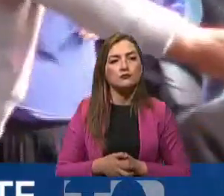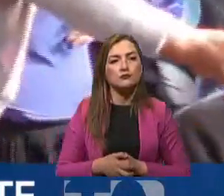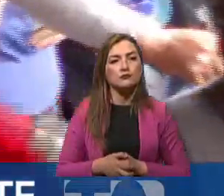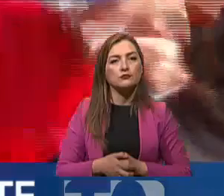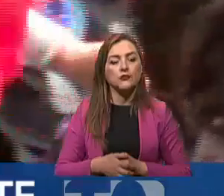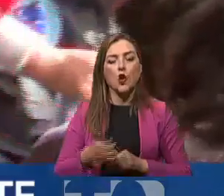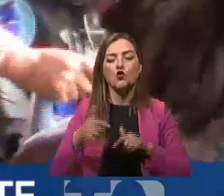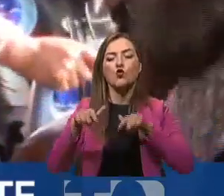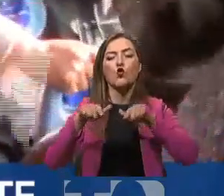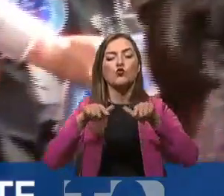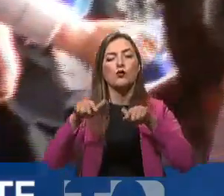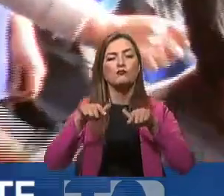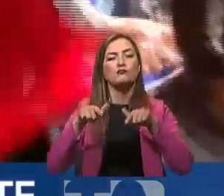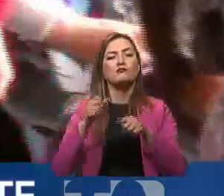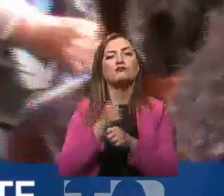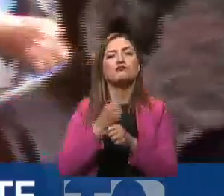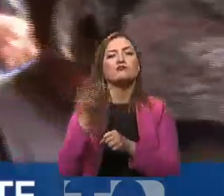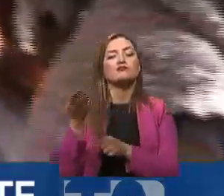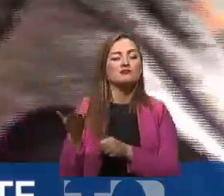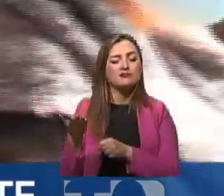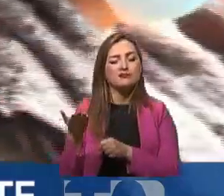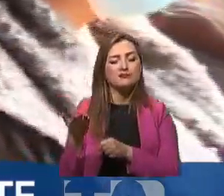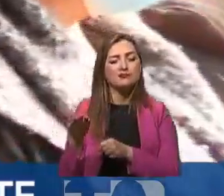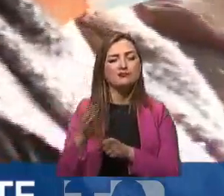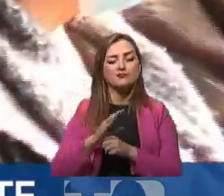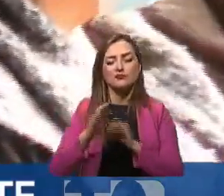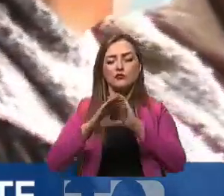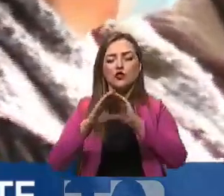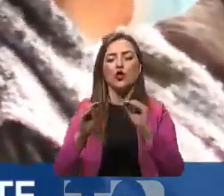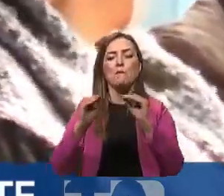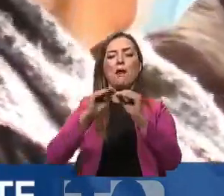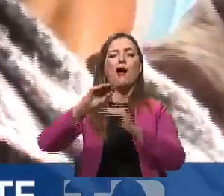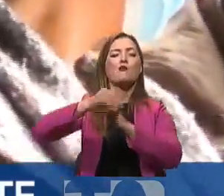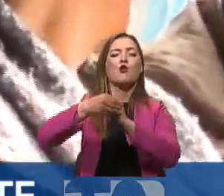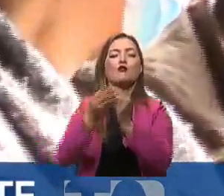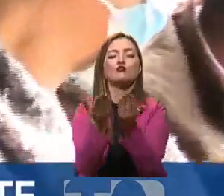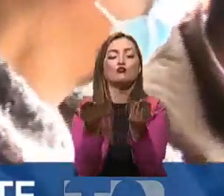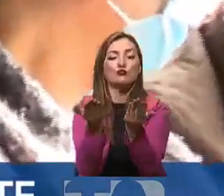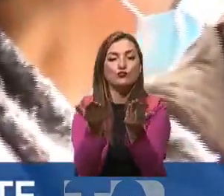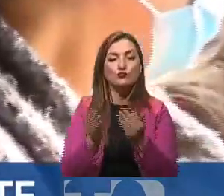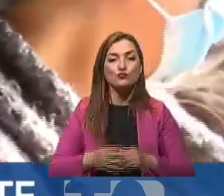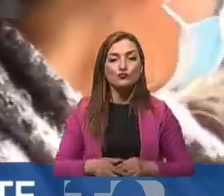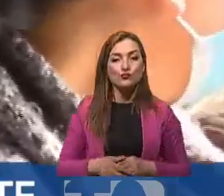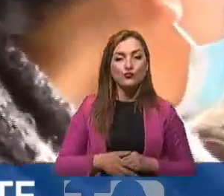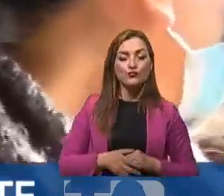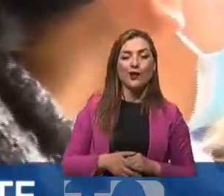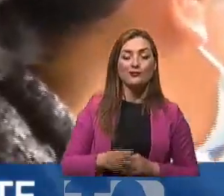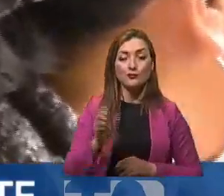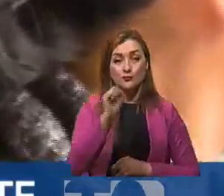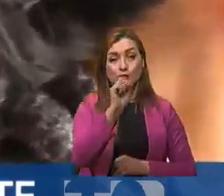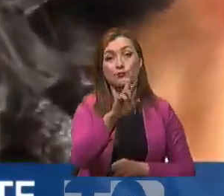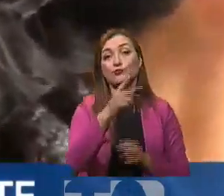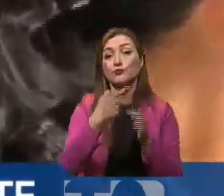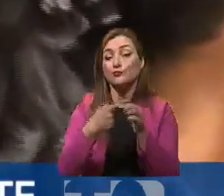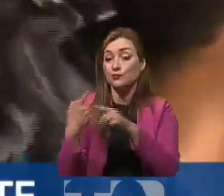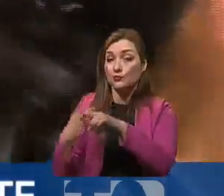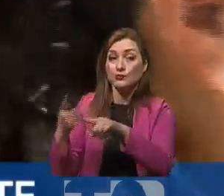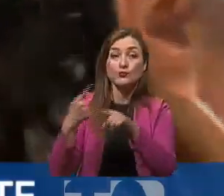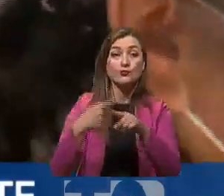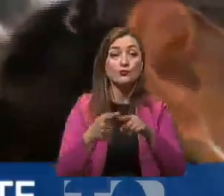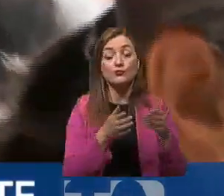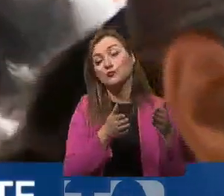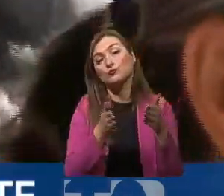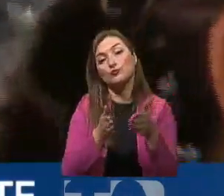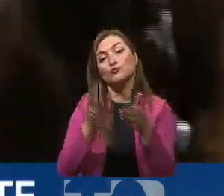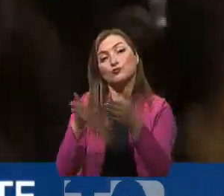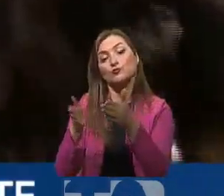otros sectores de la ciudad se han realizado también ya estas extensiones. Bueno, aquí en el sur de Quito tenemos varias extensiones de ruta en sectores